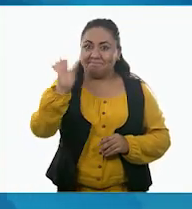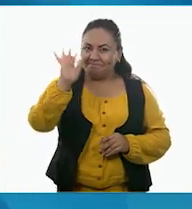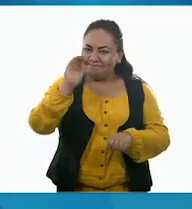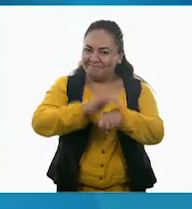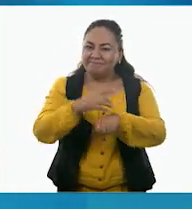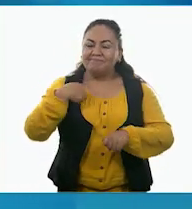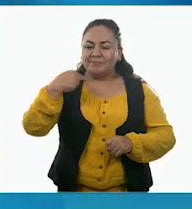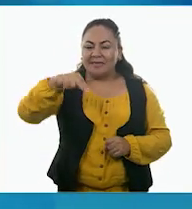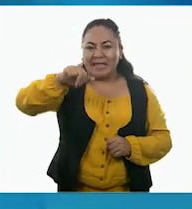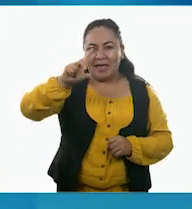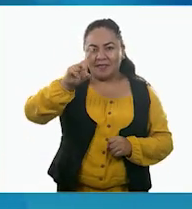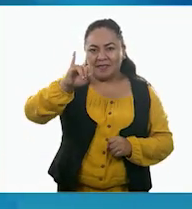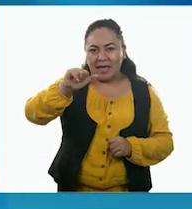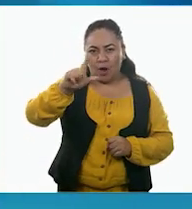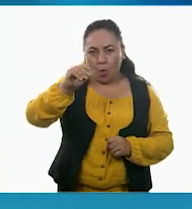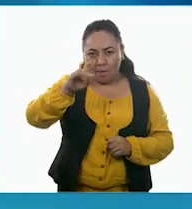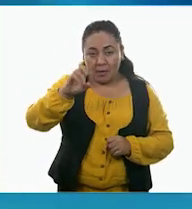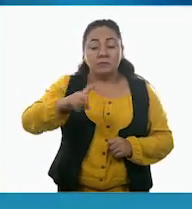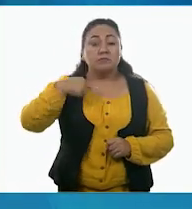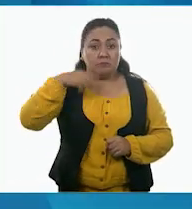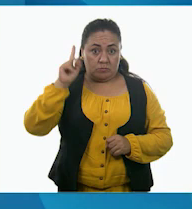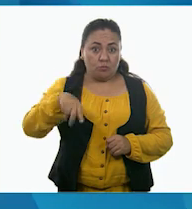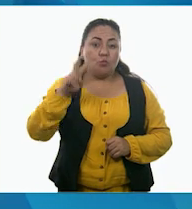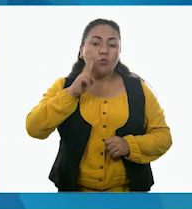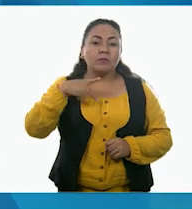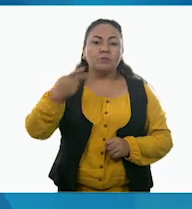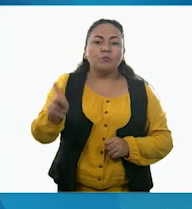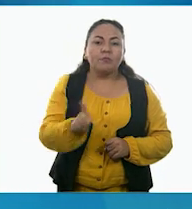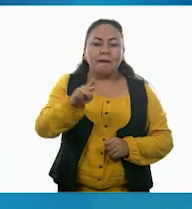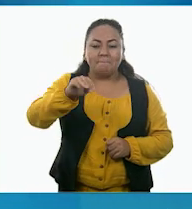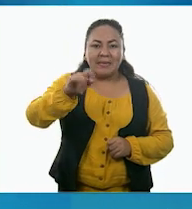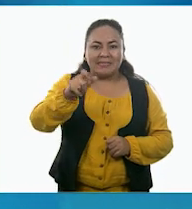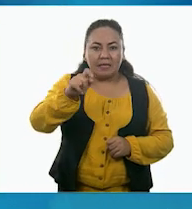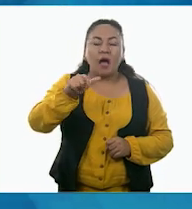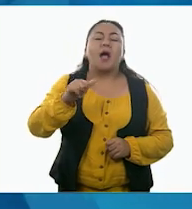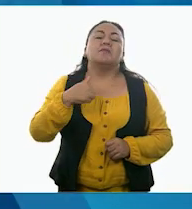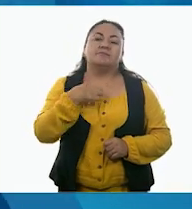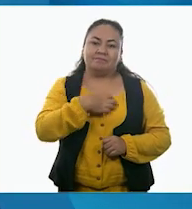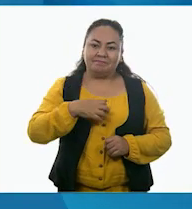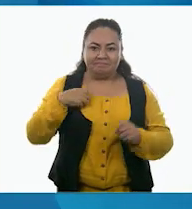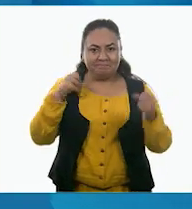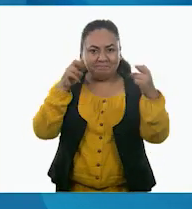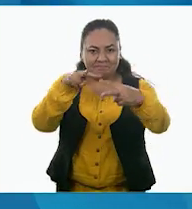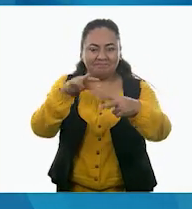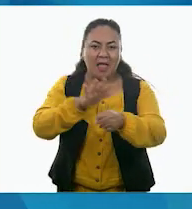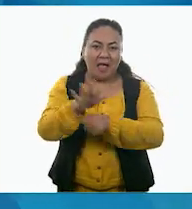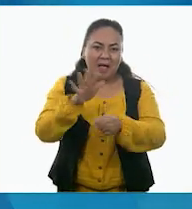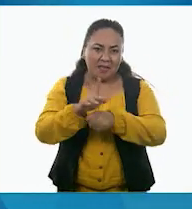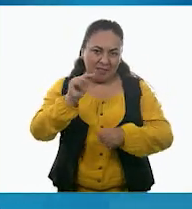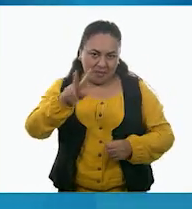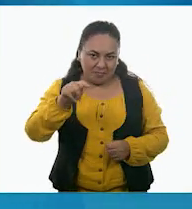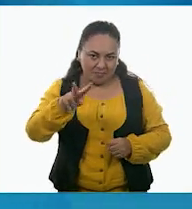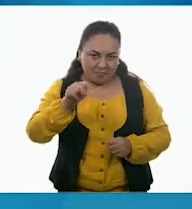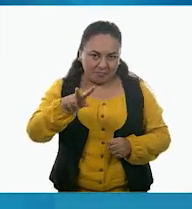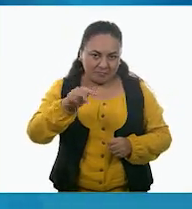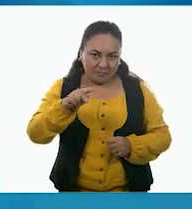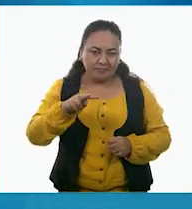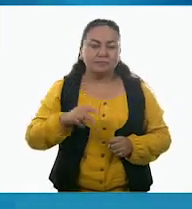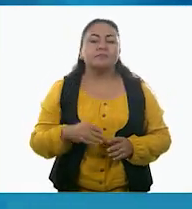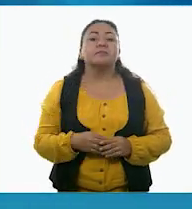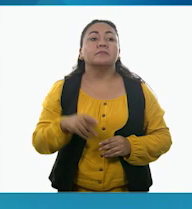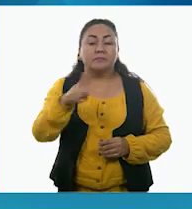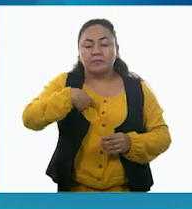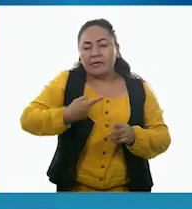Nadia López García, meñaño sabiendo a Yeyu, cochanyo a Meini, Kunchedina. Que mi camino un poco en las